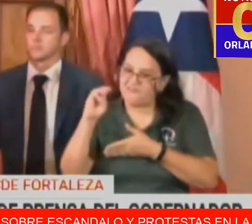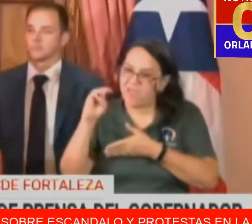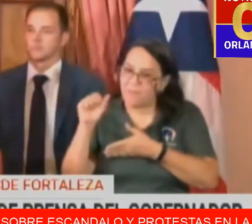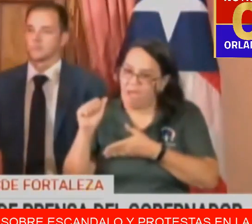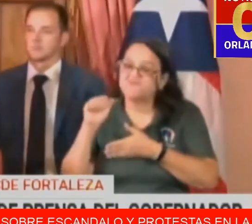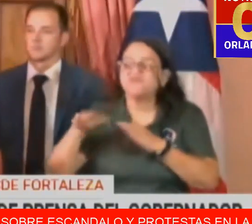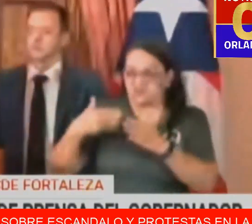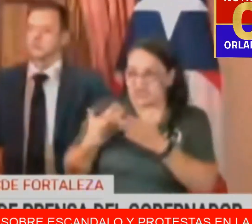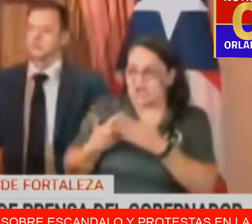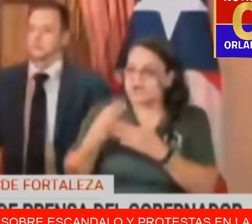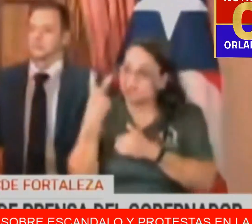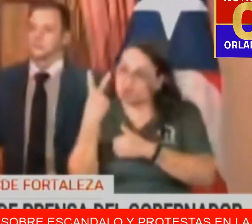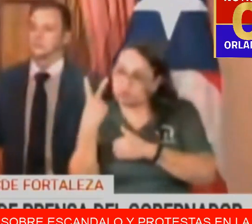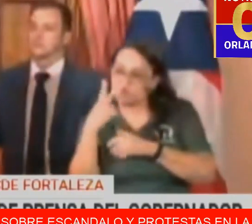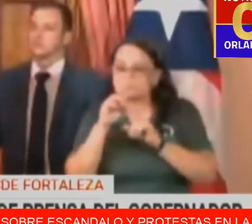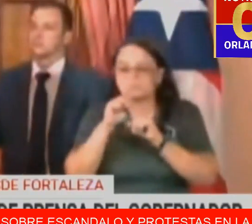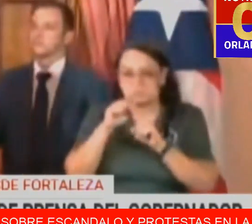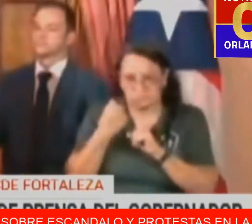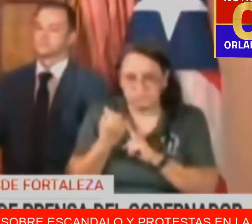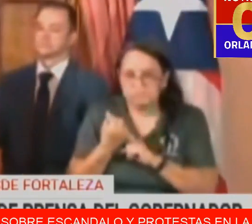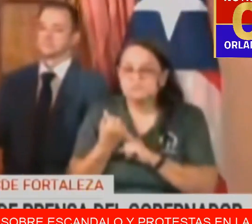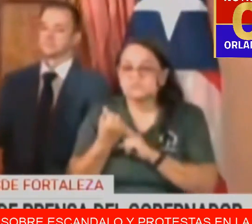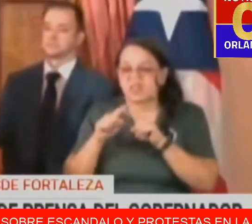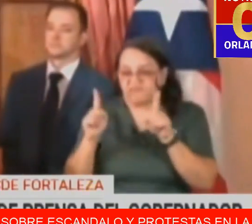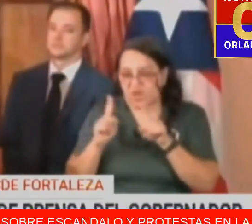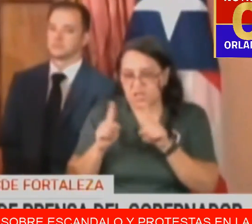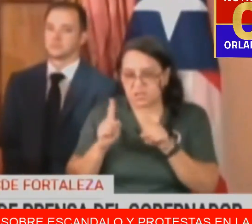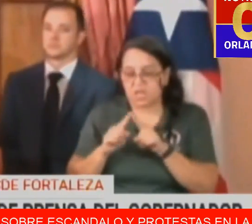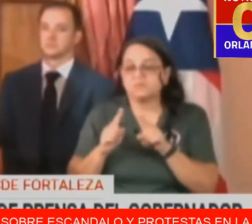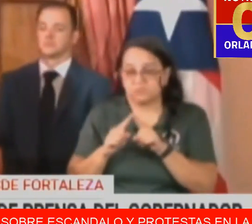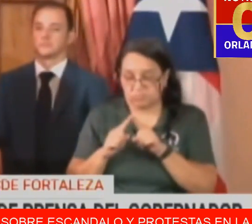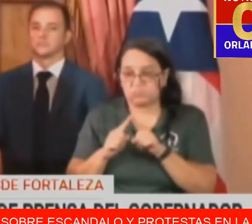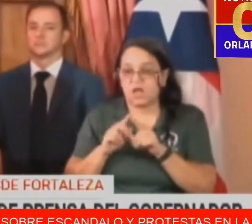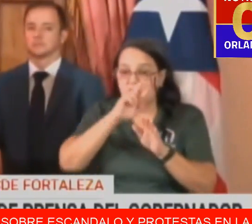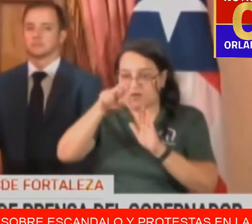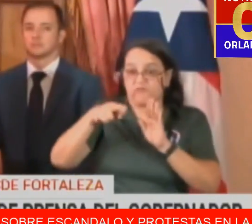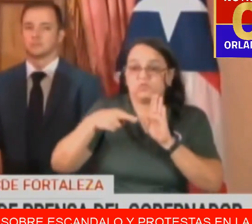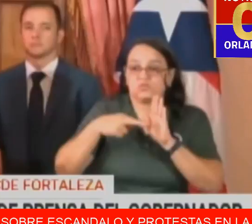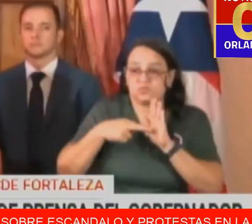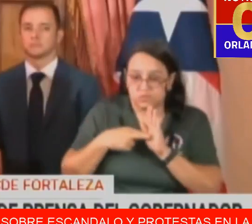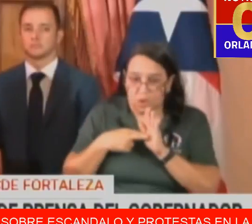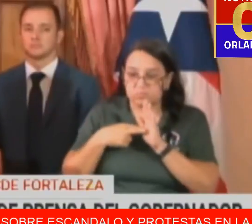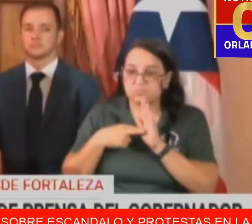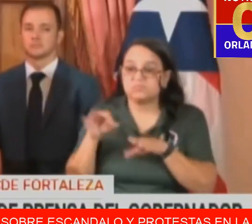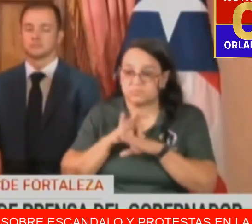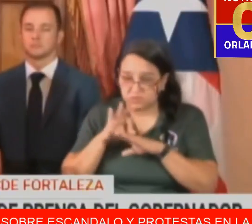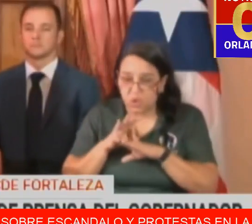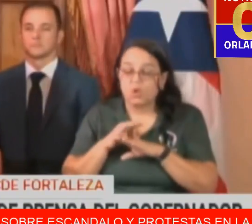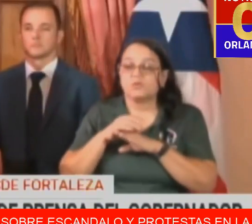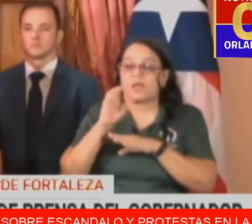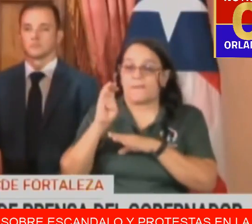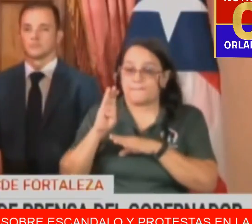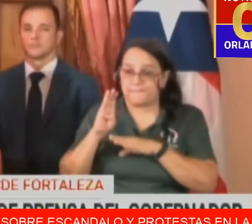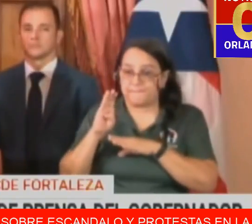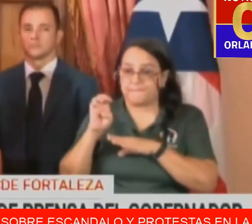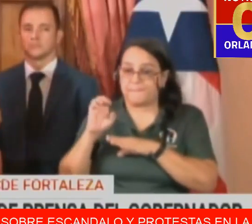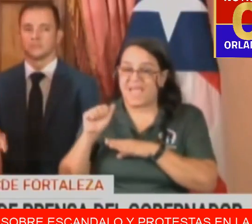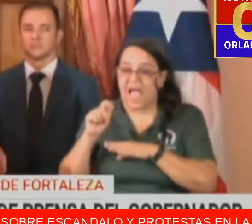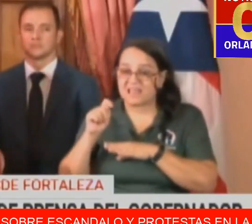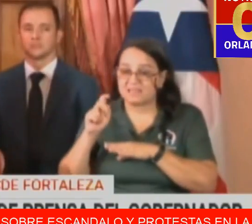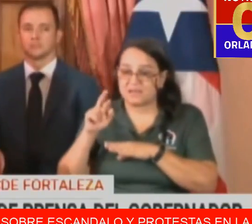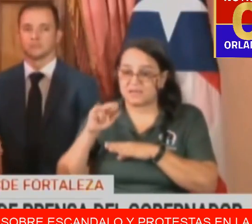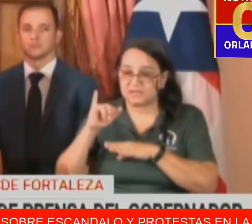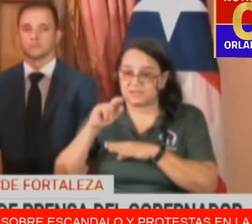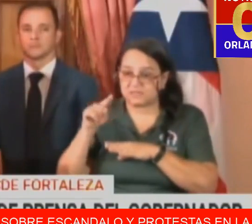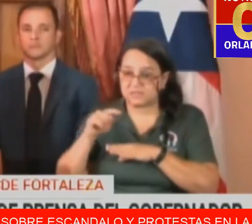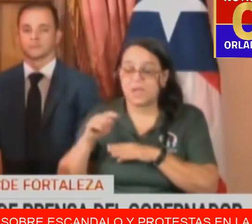dos asuntos diferentes. El rol de Beatriz en particular era uno de portavocía, pero